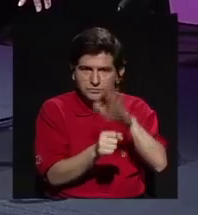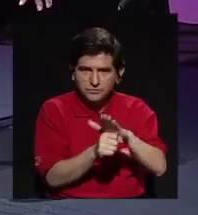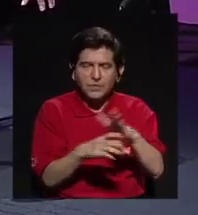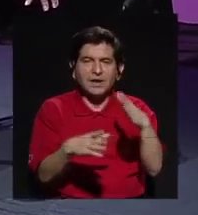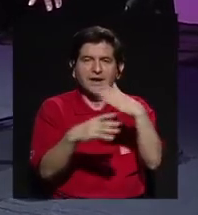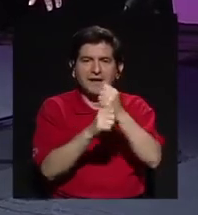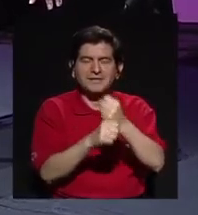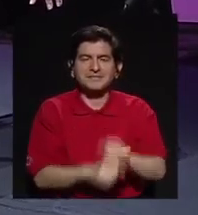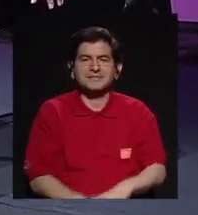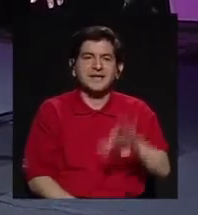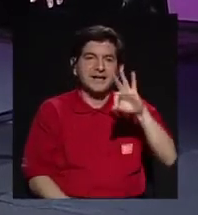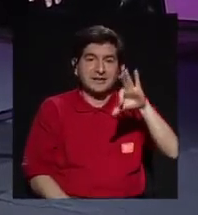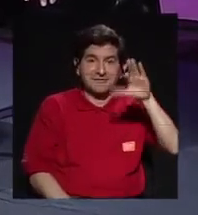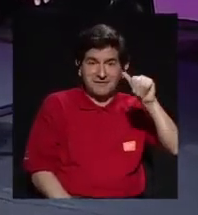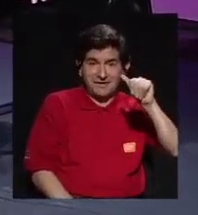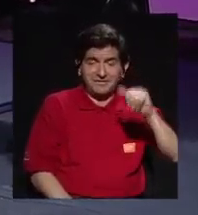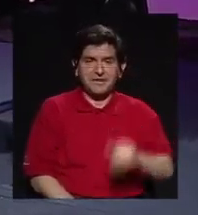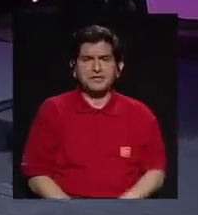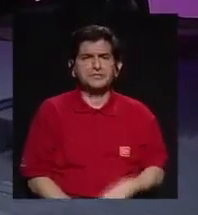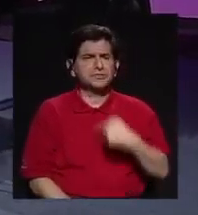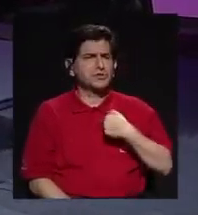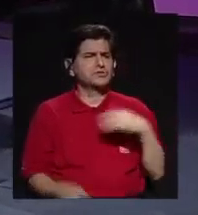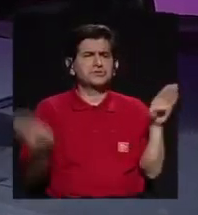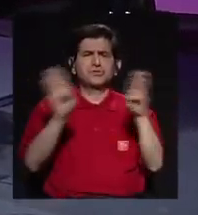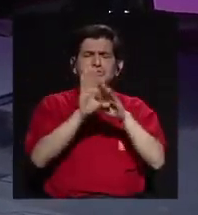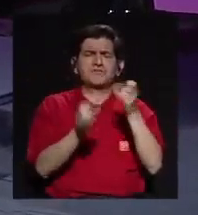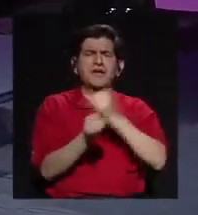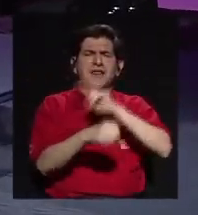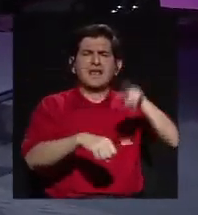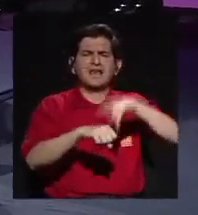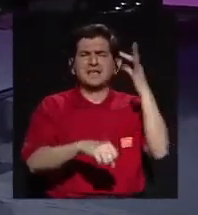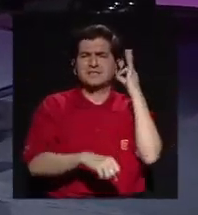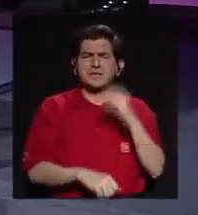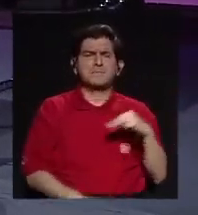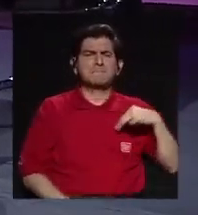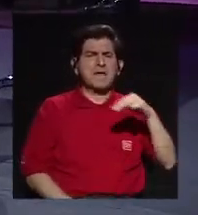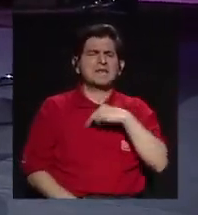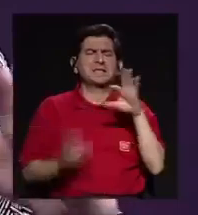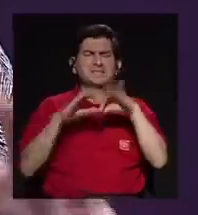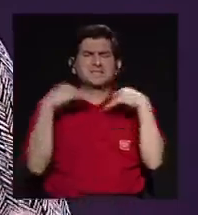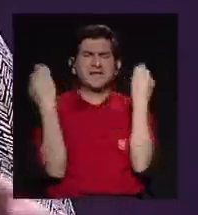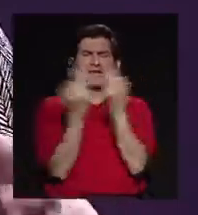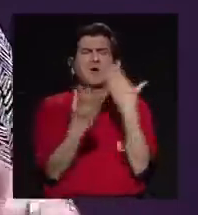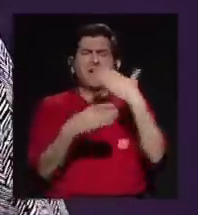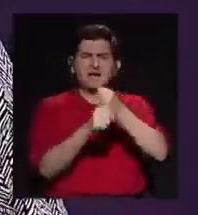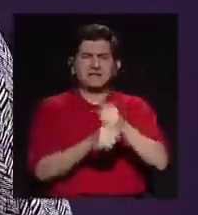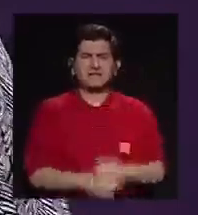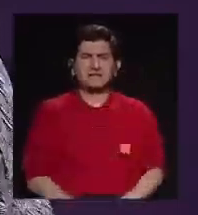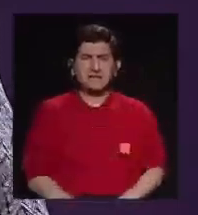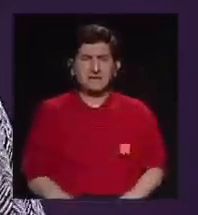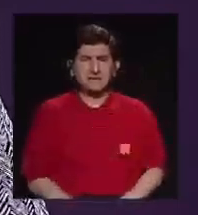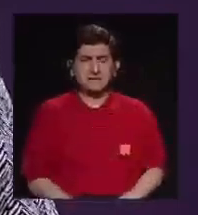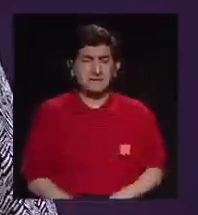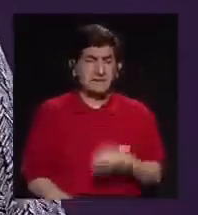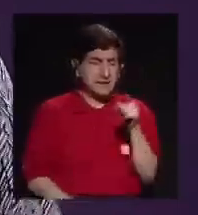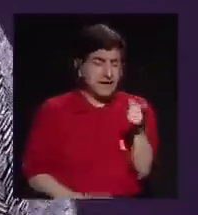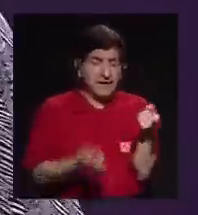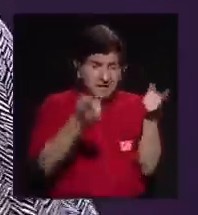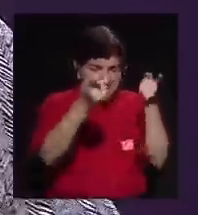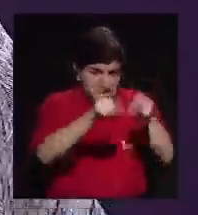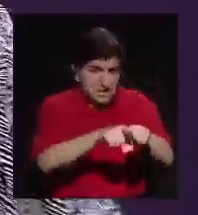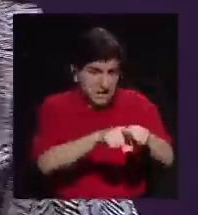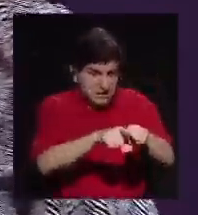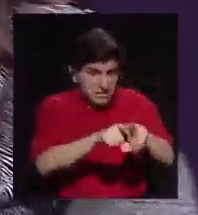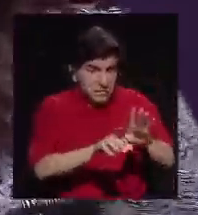hecho Fabricio Alvarado de voy a cerrar el INAMU, voy a hacer un ministerio de la familia. Muy importante, entendamos hay algo. Agenda de mujeres.